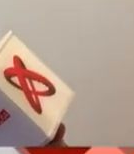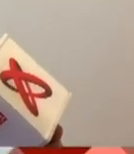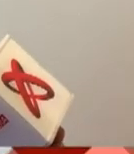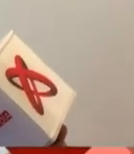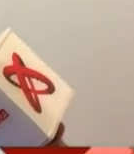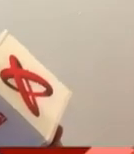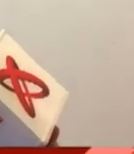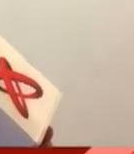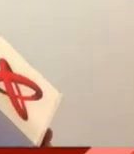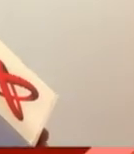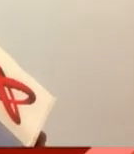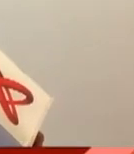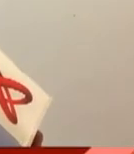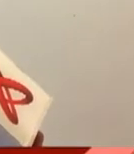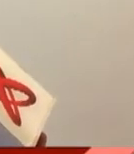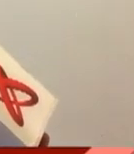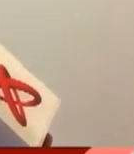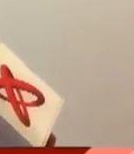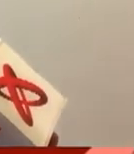Ya compré el pan de muerto